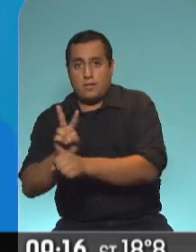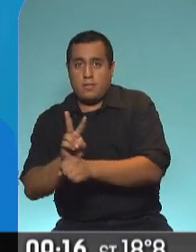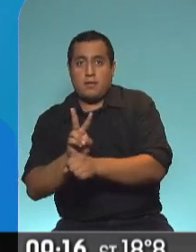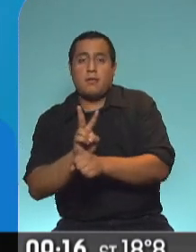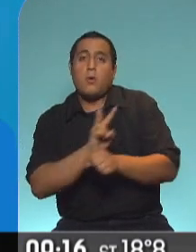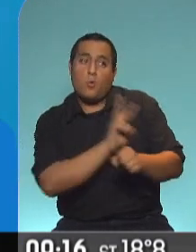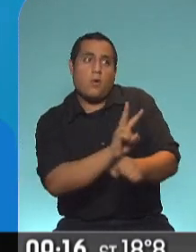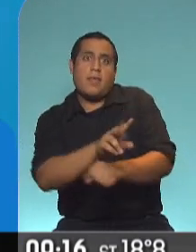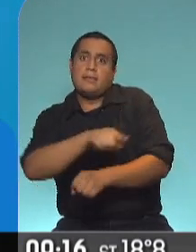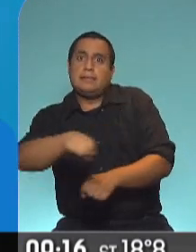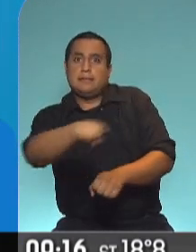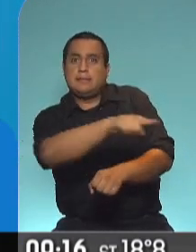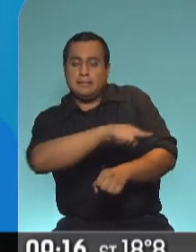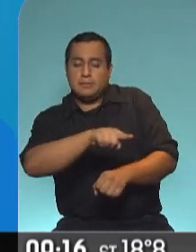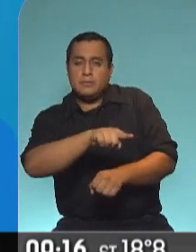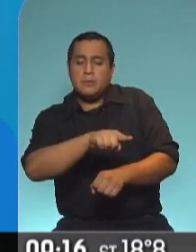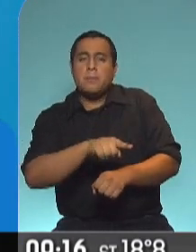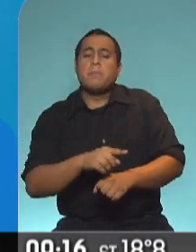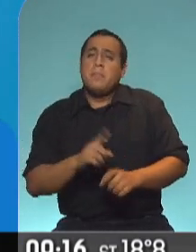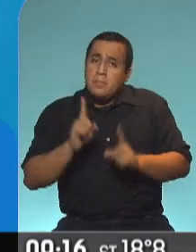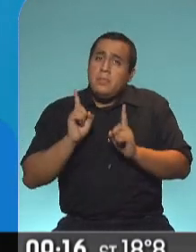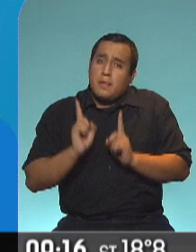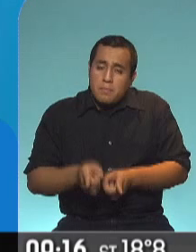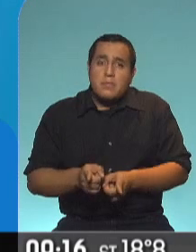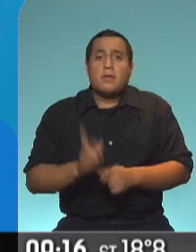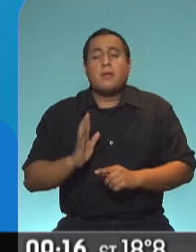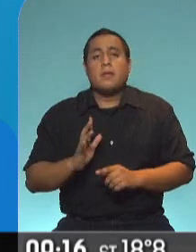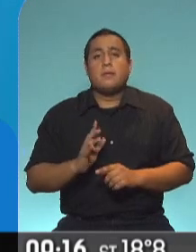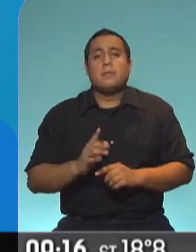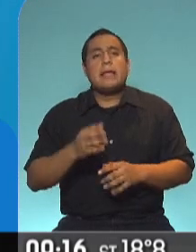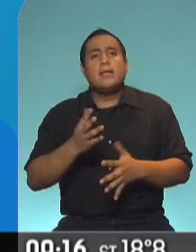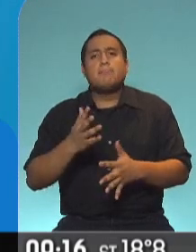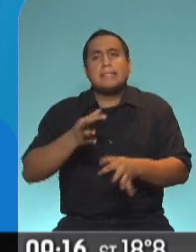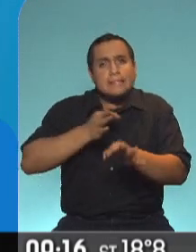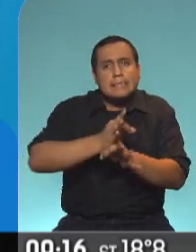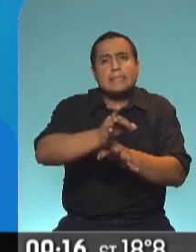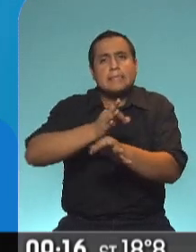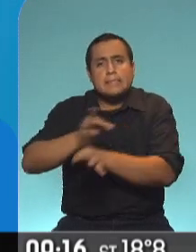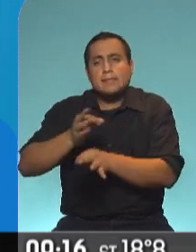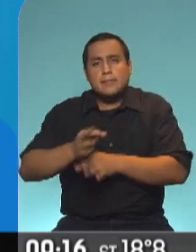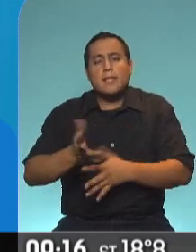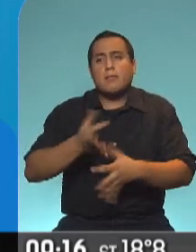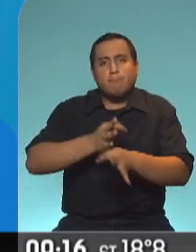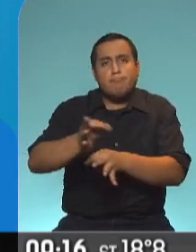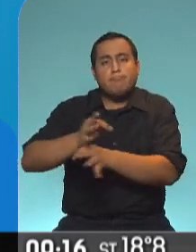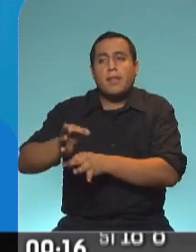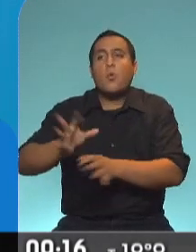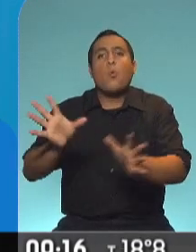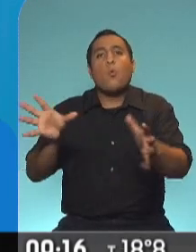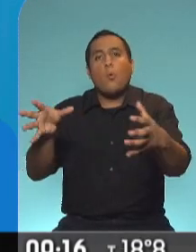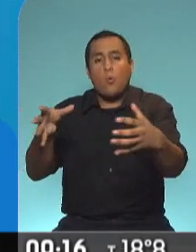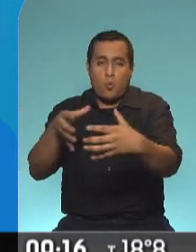población como así también a la capacitación y entrenamiento del personal